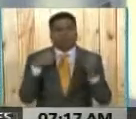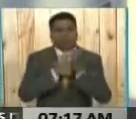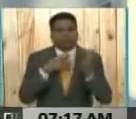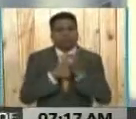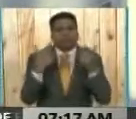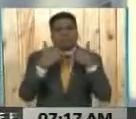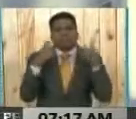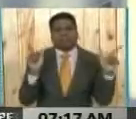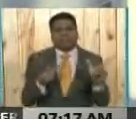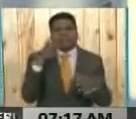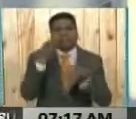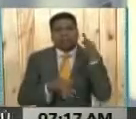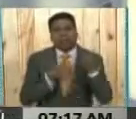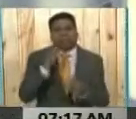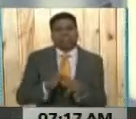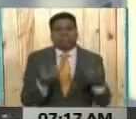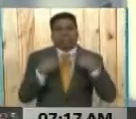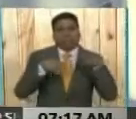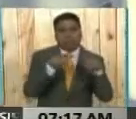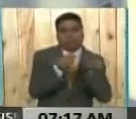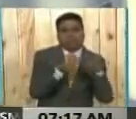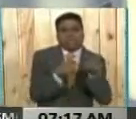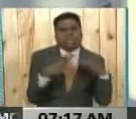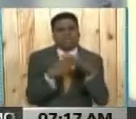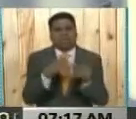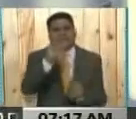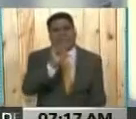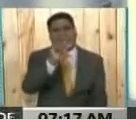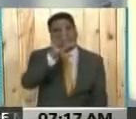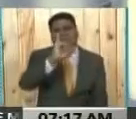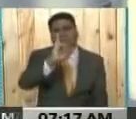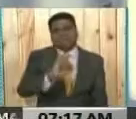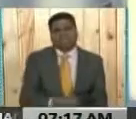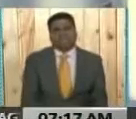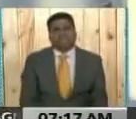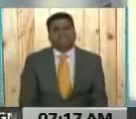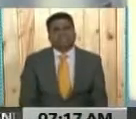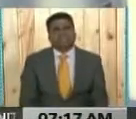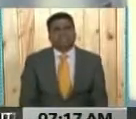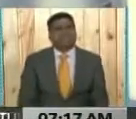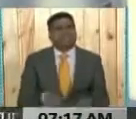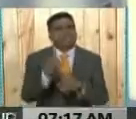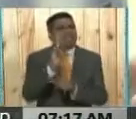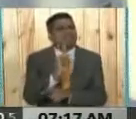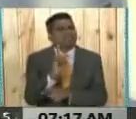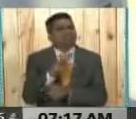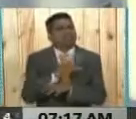por la justicia, por la igualdad, por la equidad. Creo que Ali Primera es un paradigma, sí,